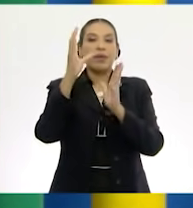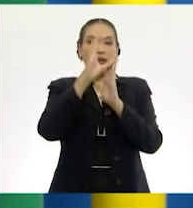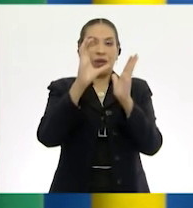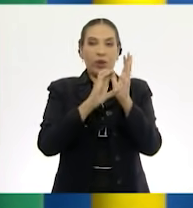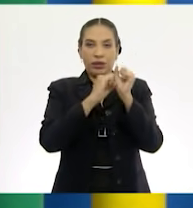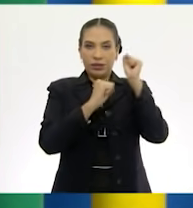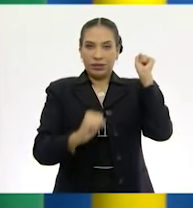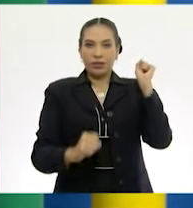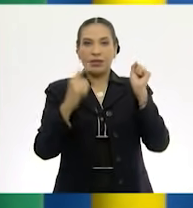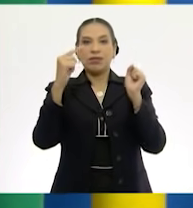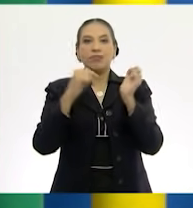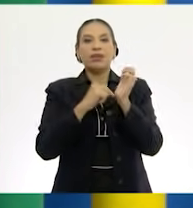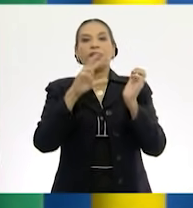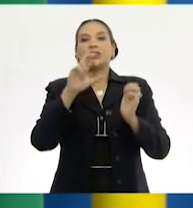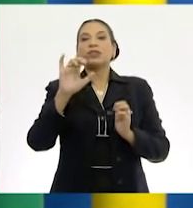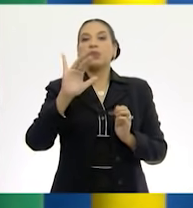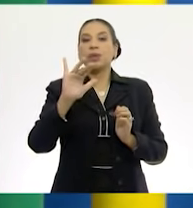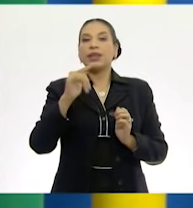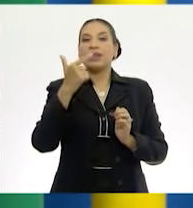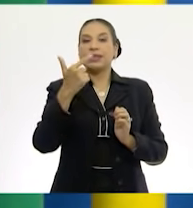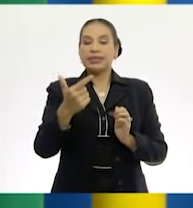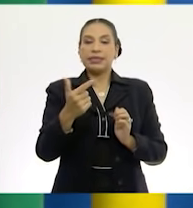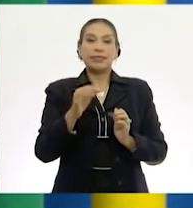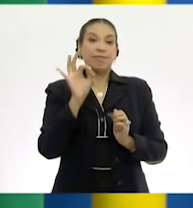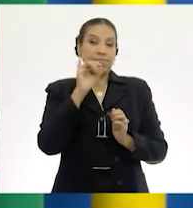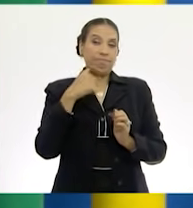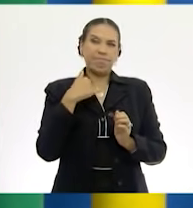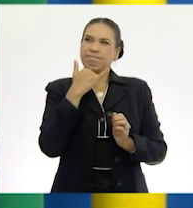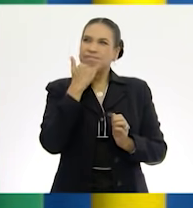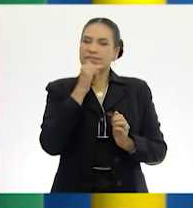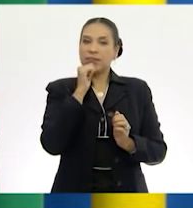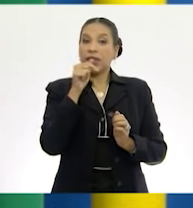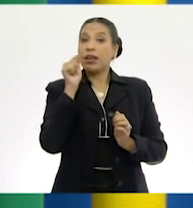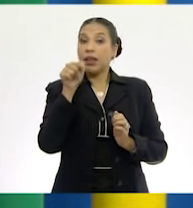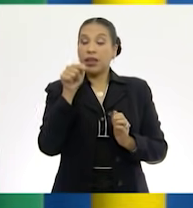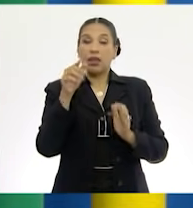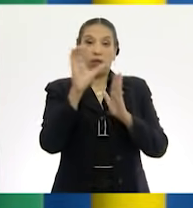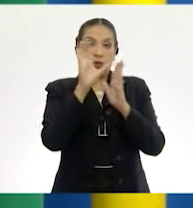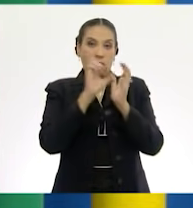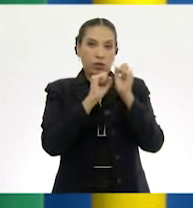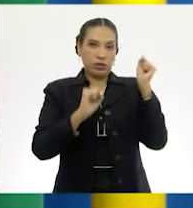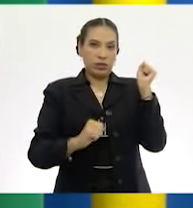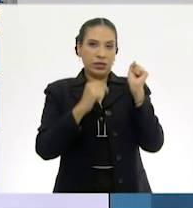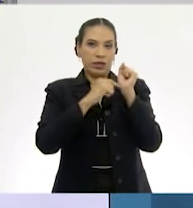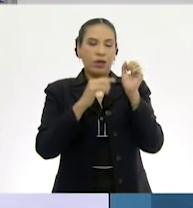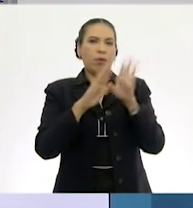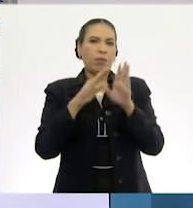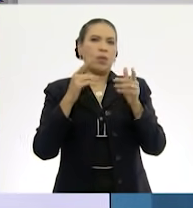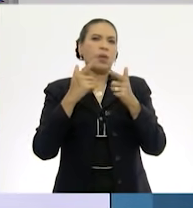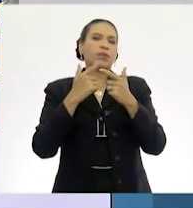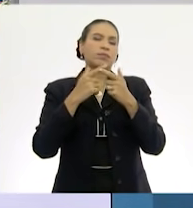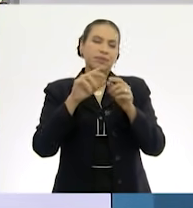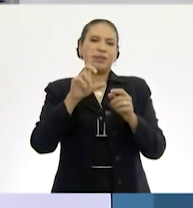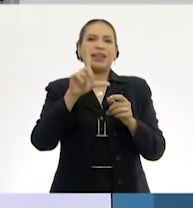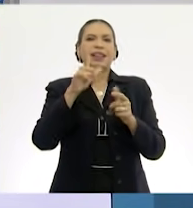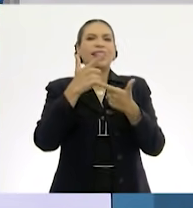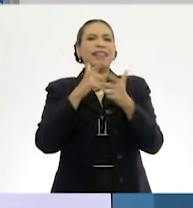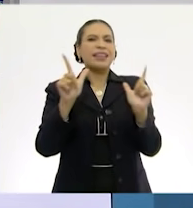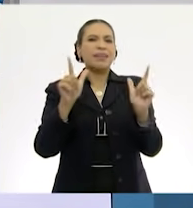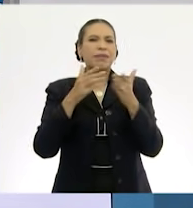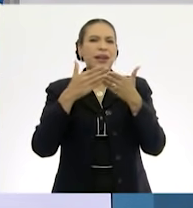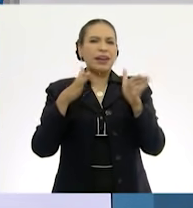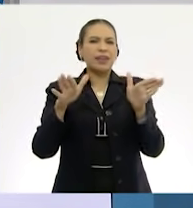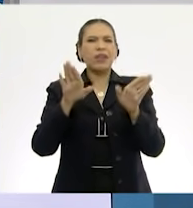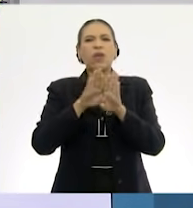constitución en 1857 y, si no me equivoco, fue una constitución liberal. Sí. ¿Verdad? Esta